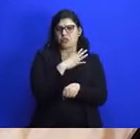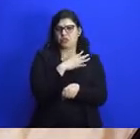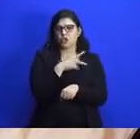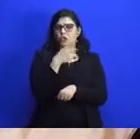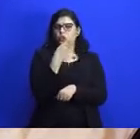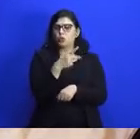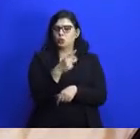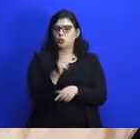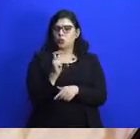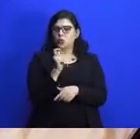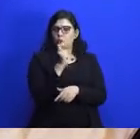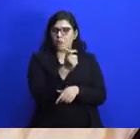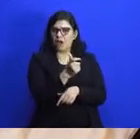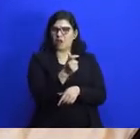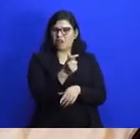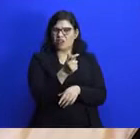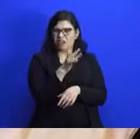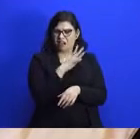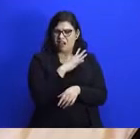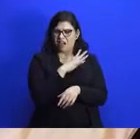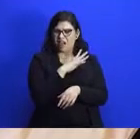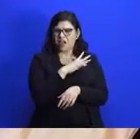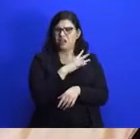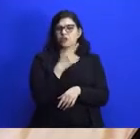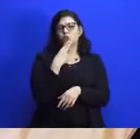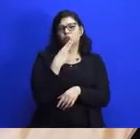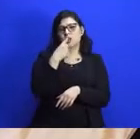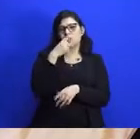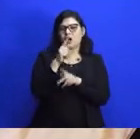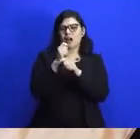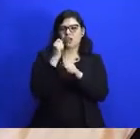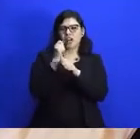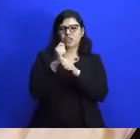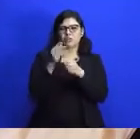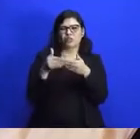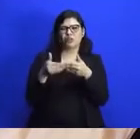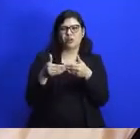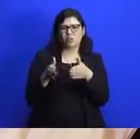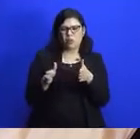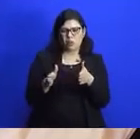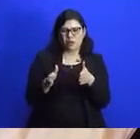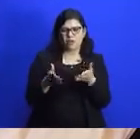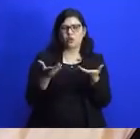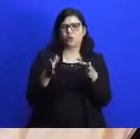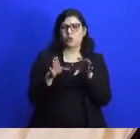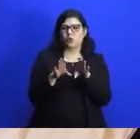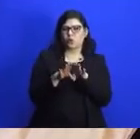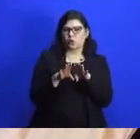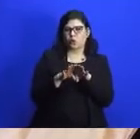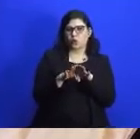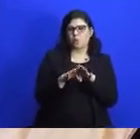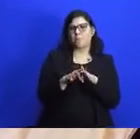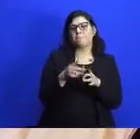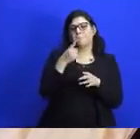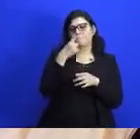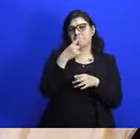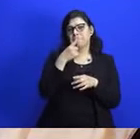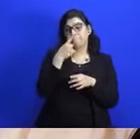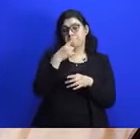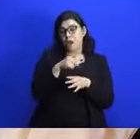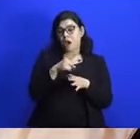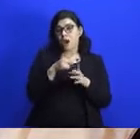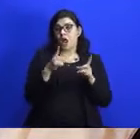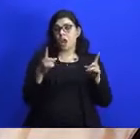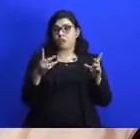disponible hacia el transporte público. A través del acceso a la proximidad de nuestras tiendas y al